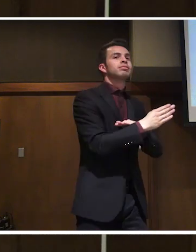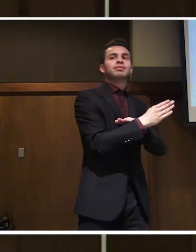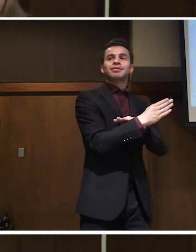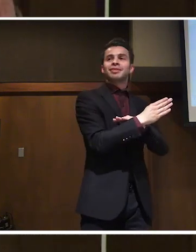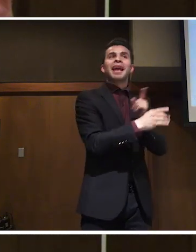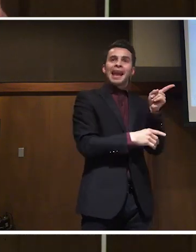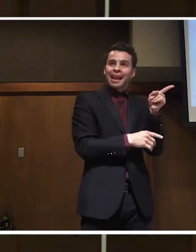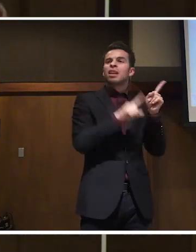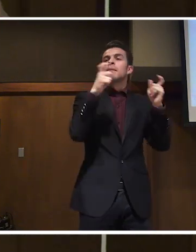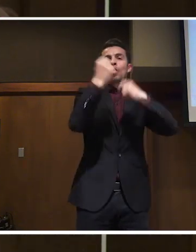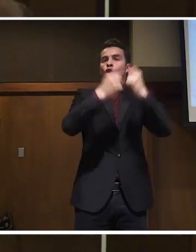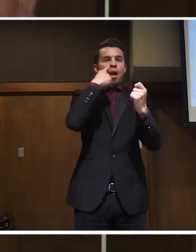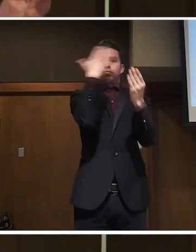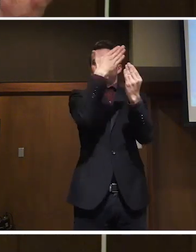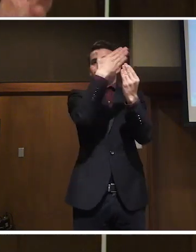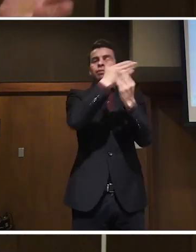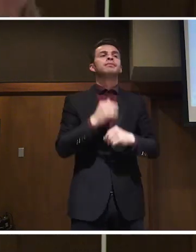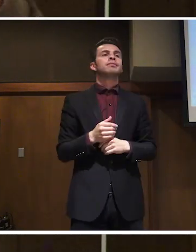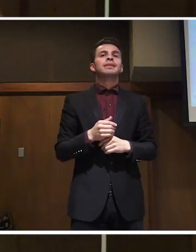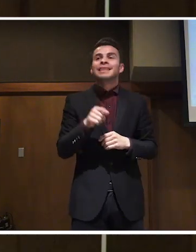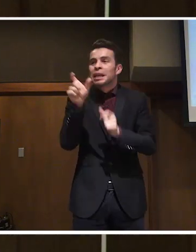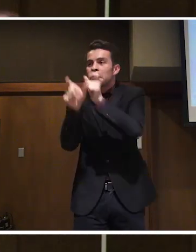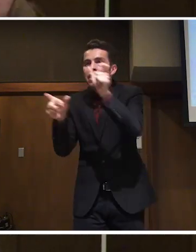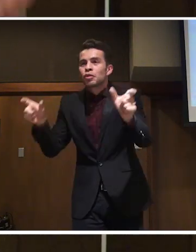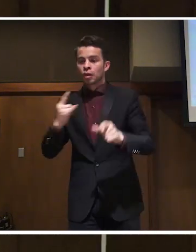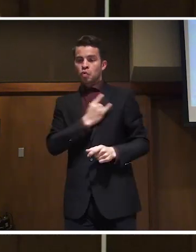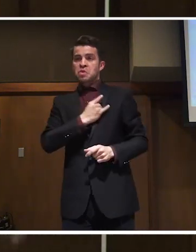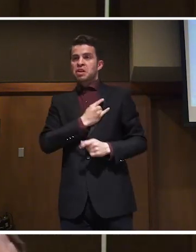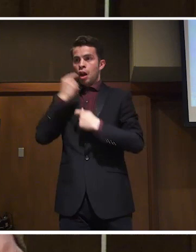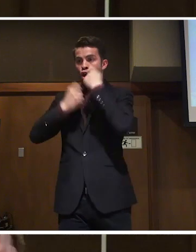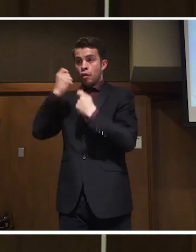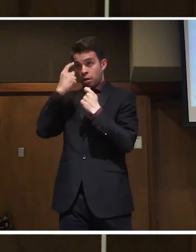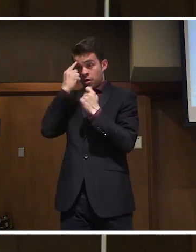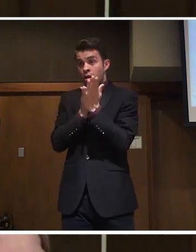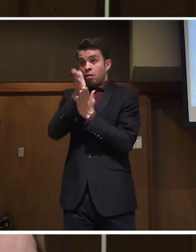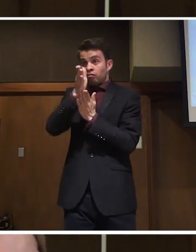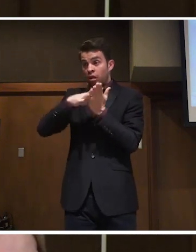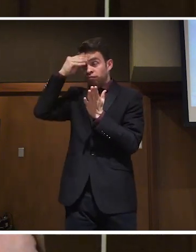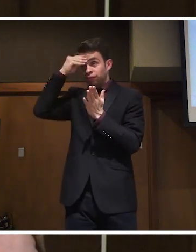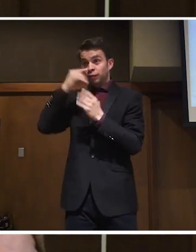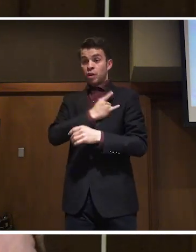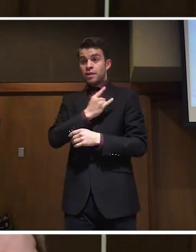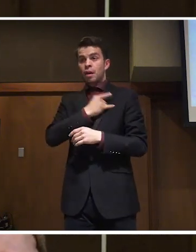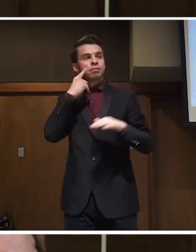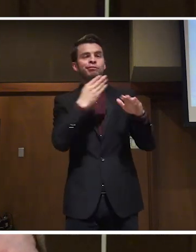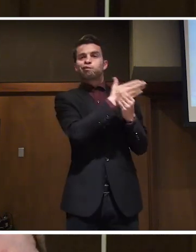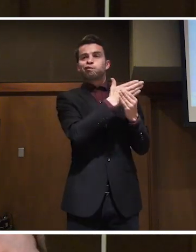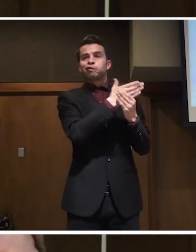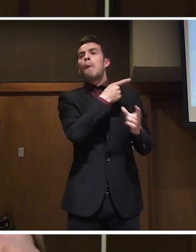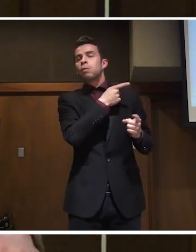esa biblioteca se usó allá por los economistas de las universidades, de todas partes del gobierno, y en el